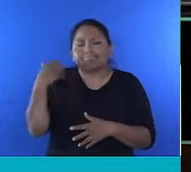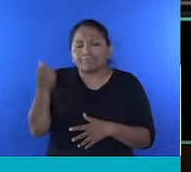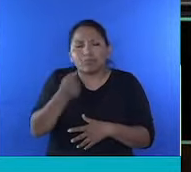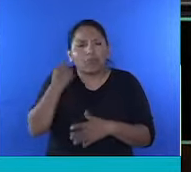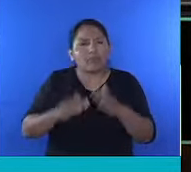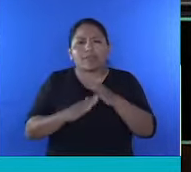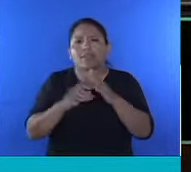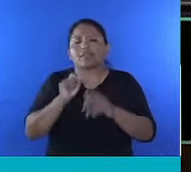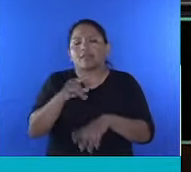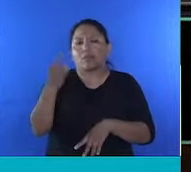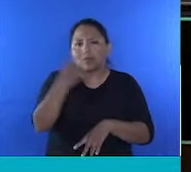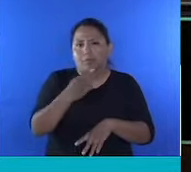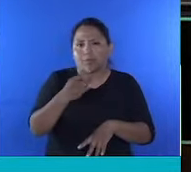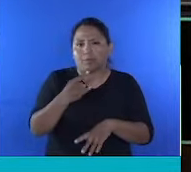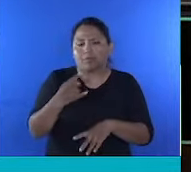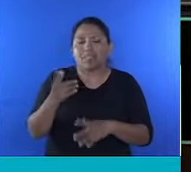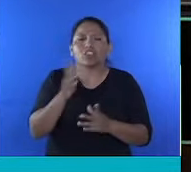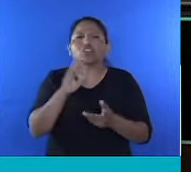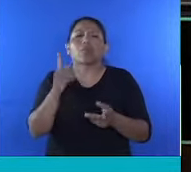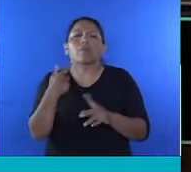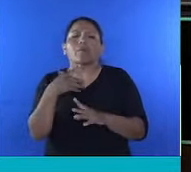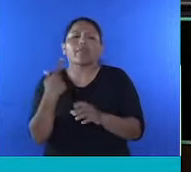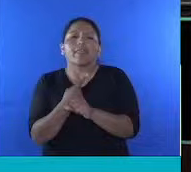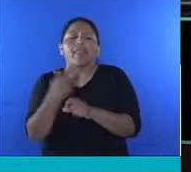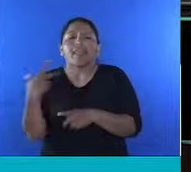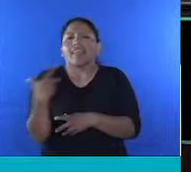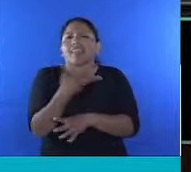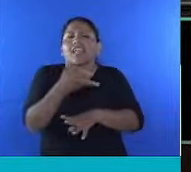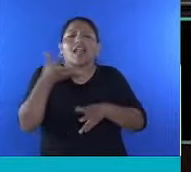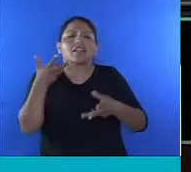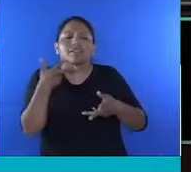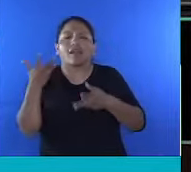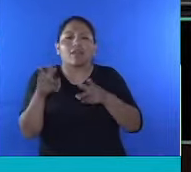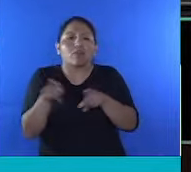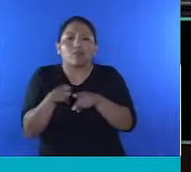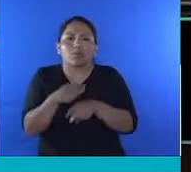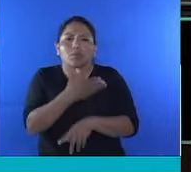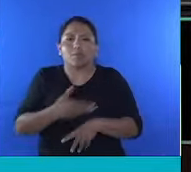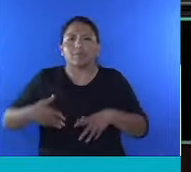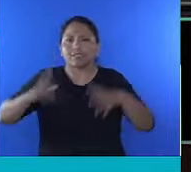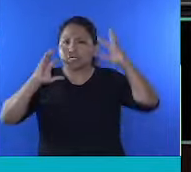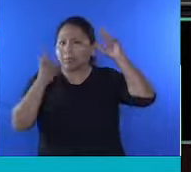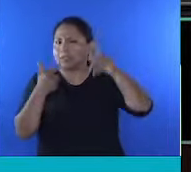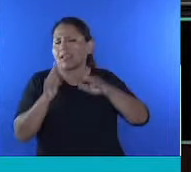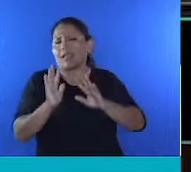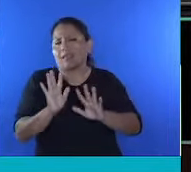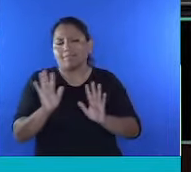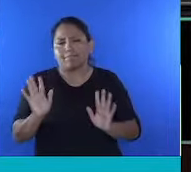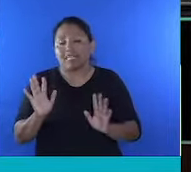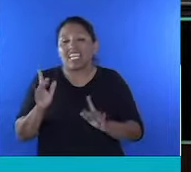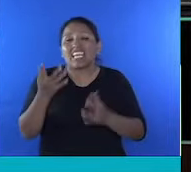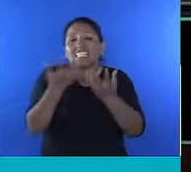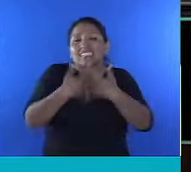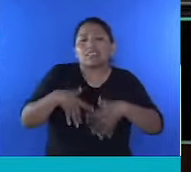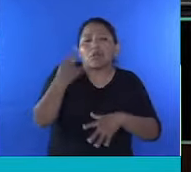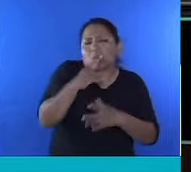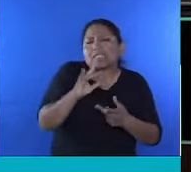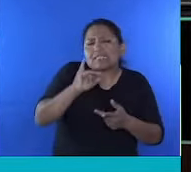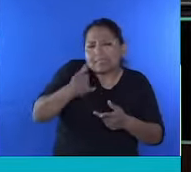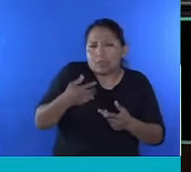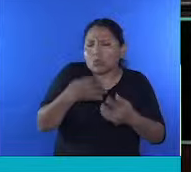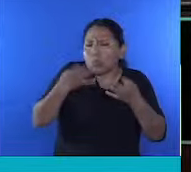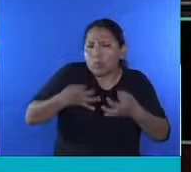no se puede generalizar como generaliza este presidente Porque seguramente en el sistema universitario habrá muchas cosas para